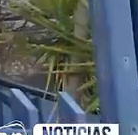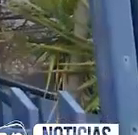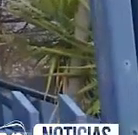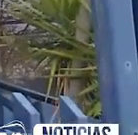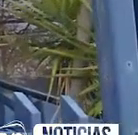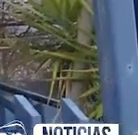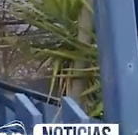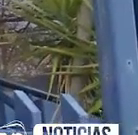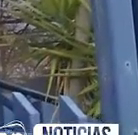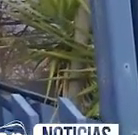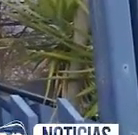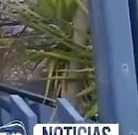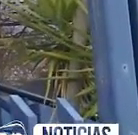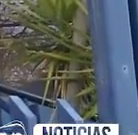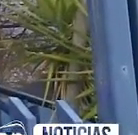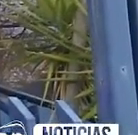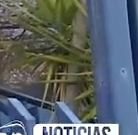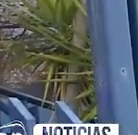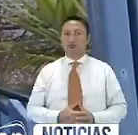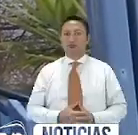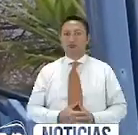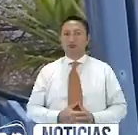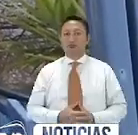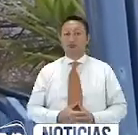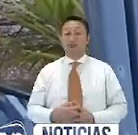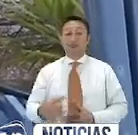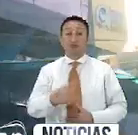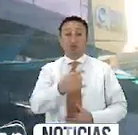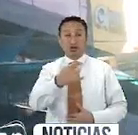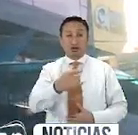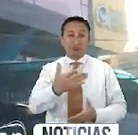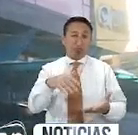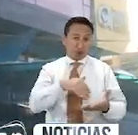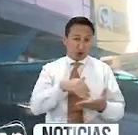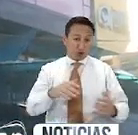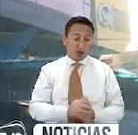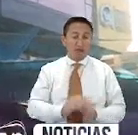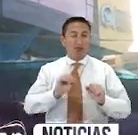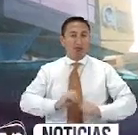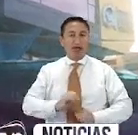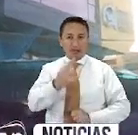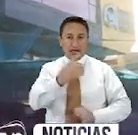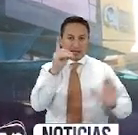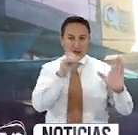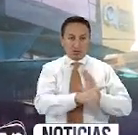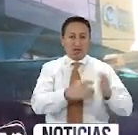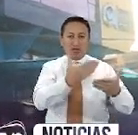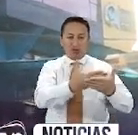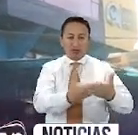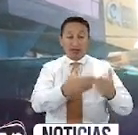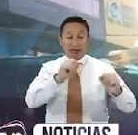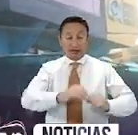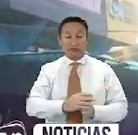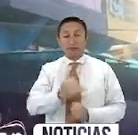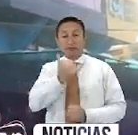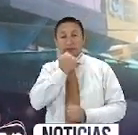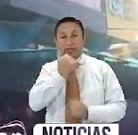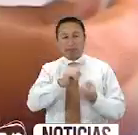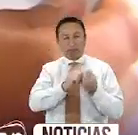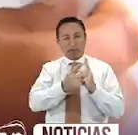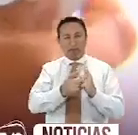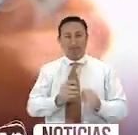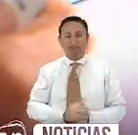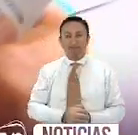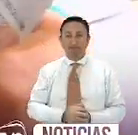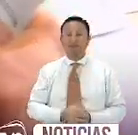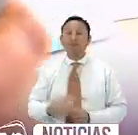De existir o detectar alguna anomalía en la facturación, se procederá al análisis correspondiente y la corrección del valor facturado.